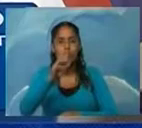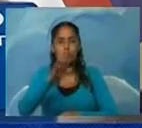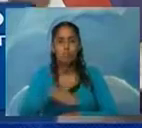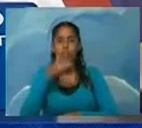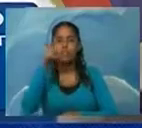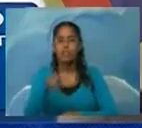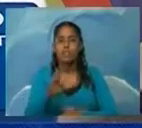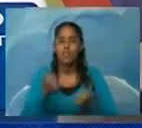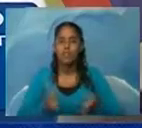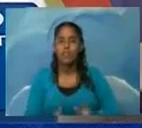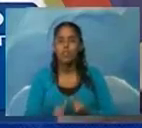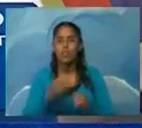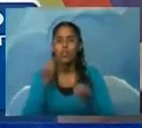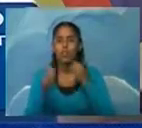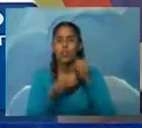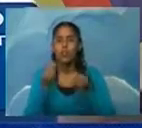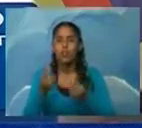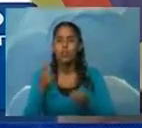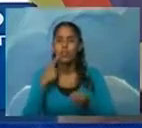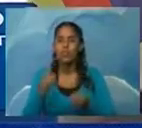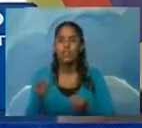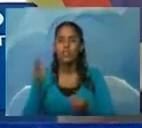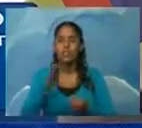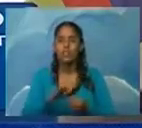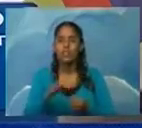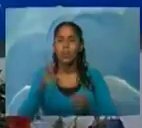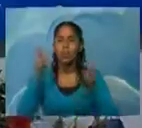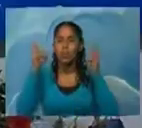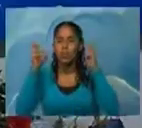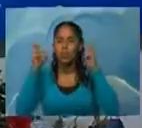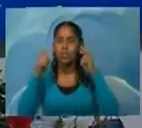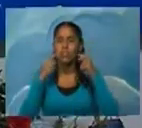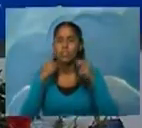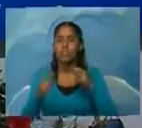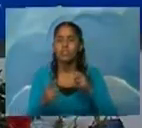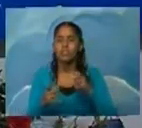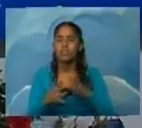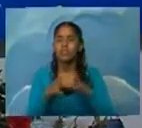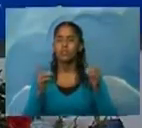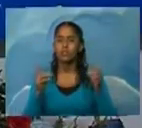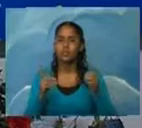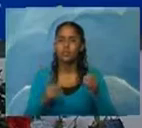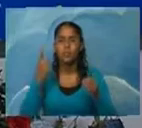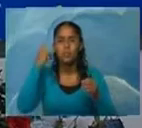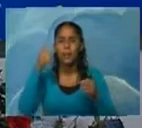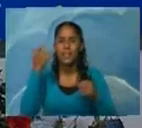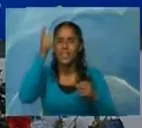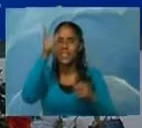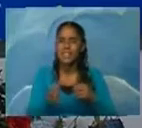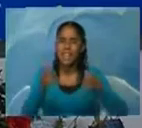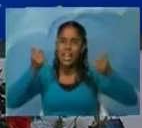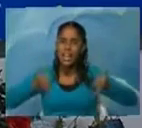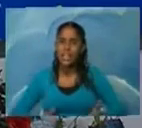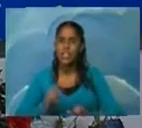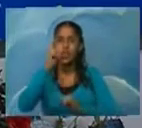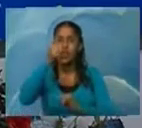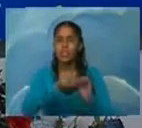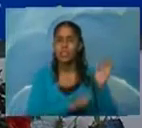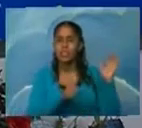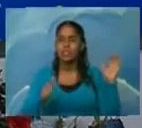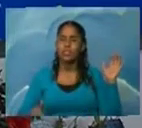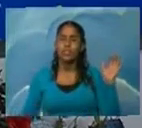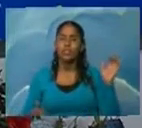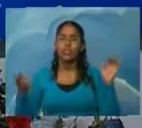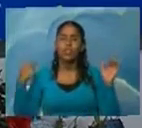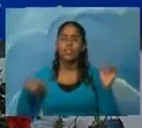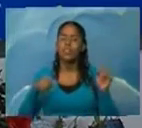Señor. ¿Cómo haría una persona que me esté oyendo, mi Juan, mi Maelito, para que sea hijo del Señor? Lo que tiene